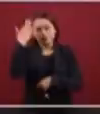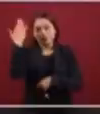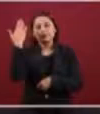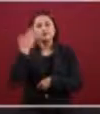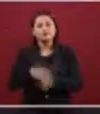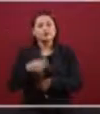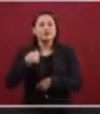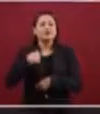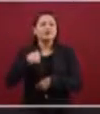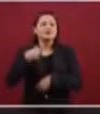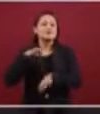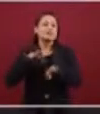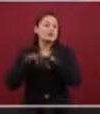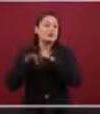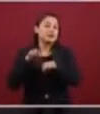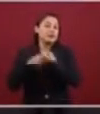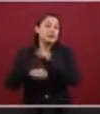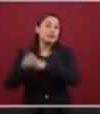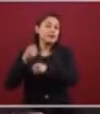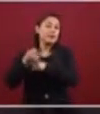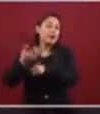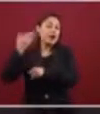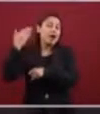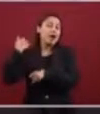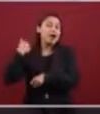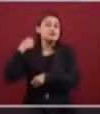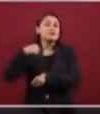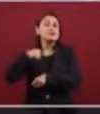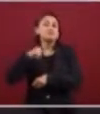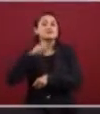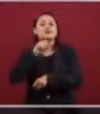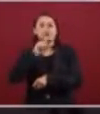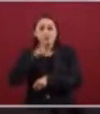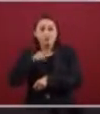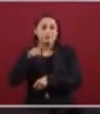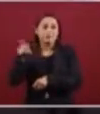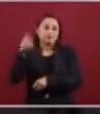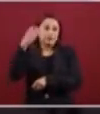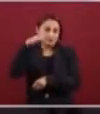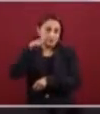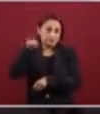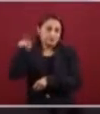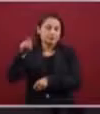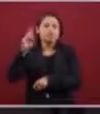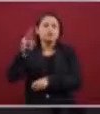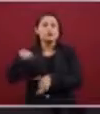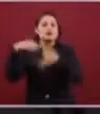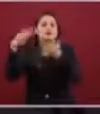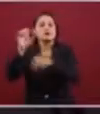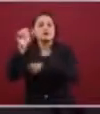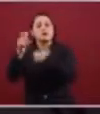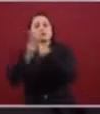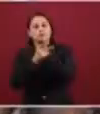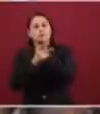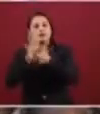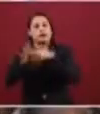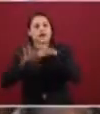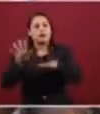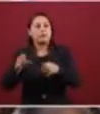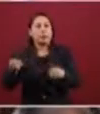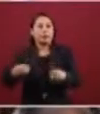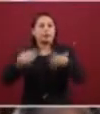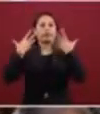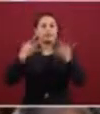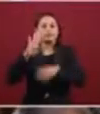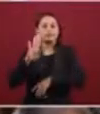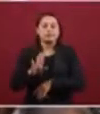es estar en el extranjero y que te dejen colgada, por supuesto me parece muy mal, pero dentro de la austeridad republicana